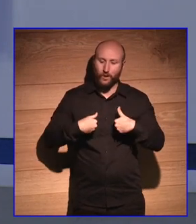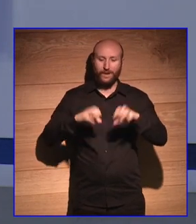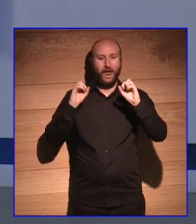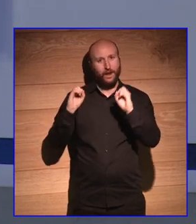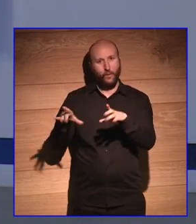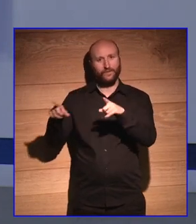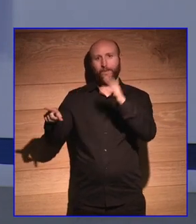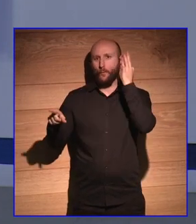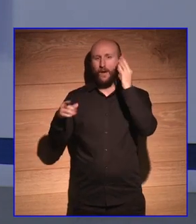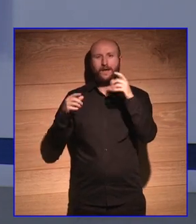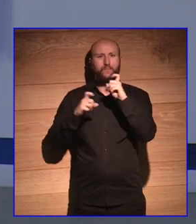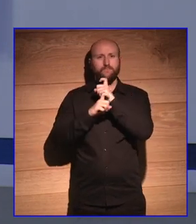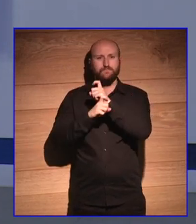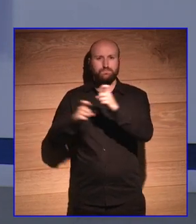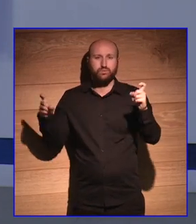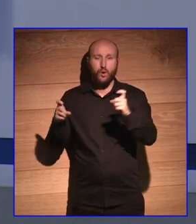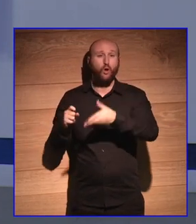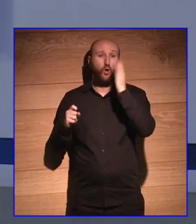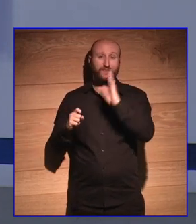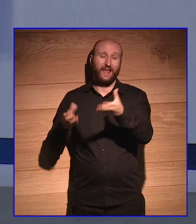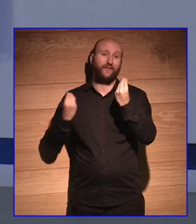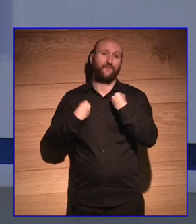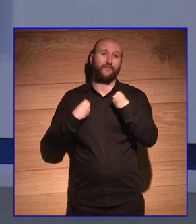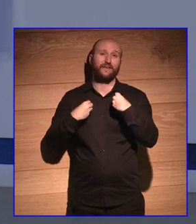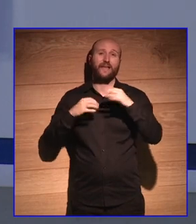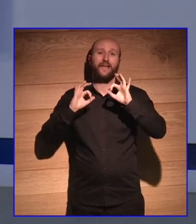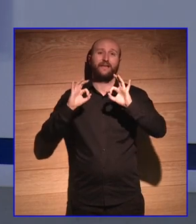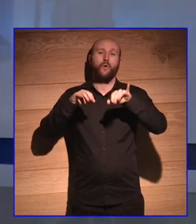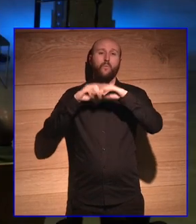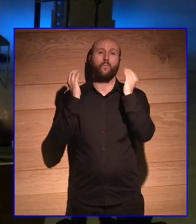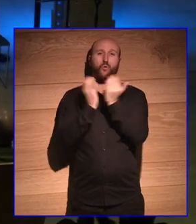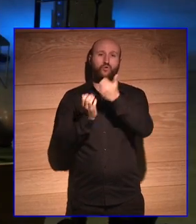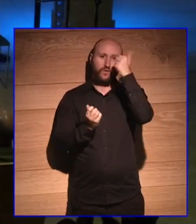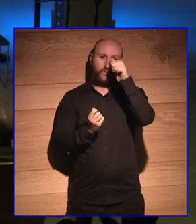pionera condenada a vivir en un mundo para hombres muchas gracias